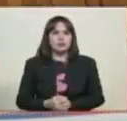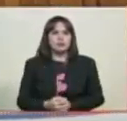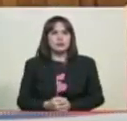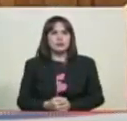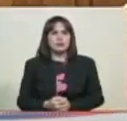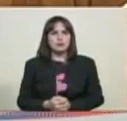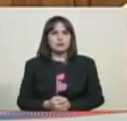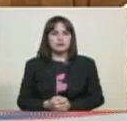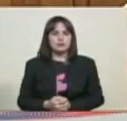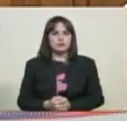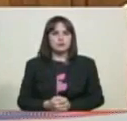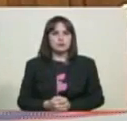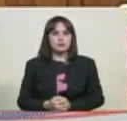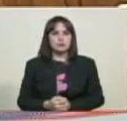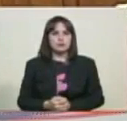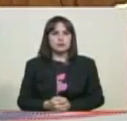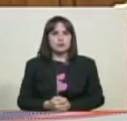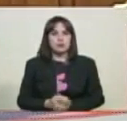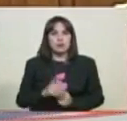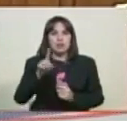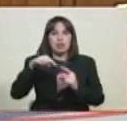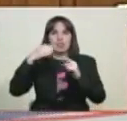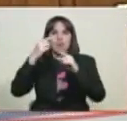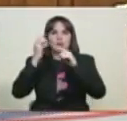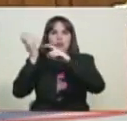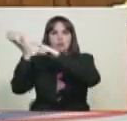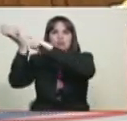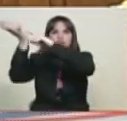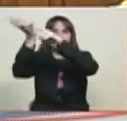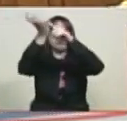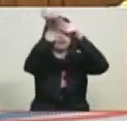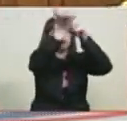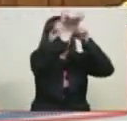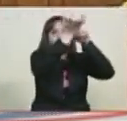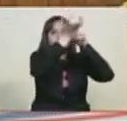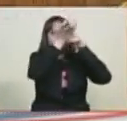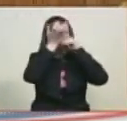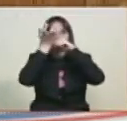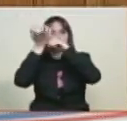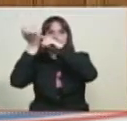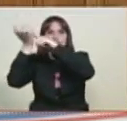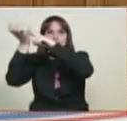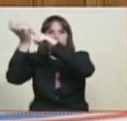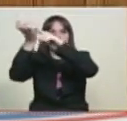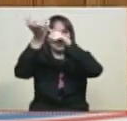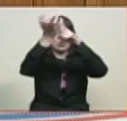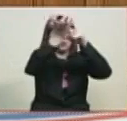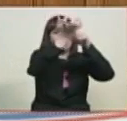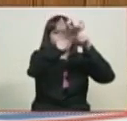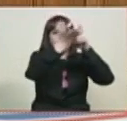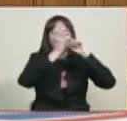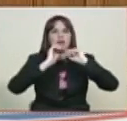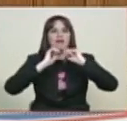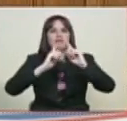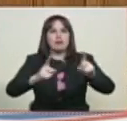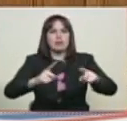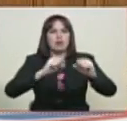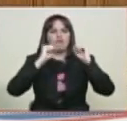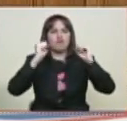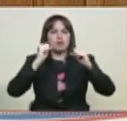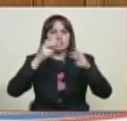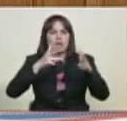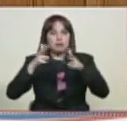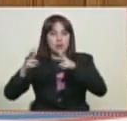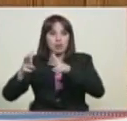Y tenía que hacer un recorrido circular para entrar por la avenida Fuerzas Armadas